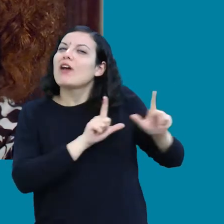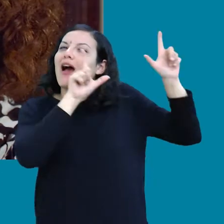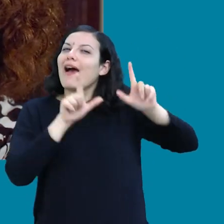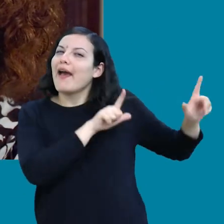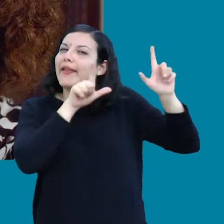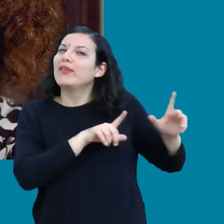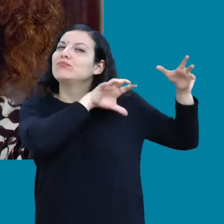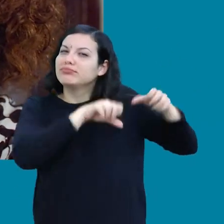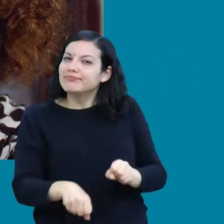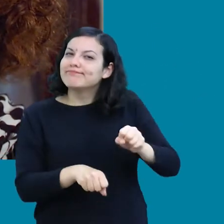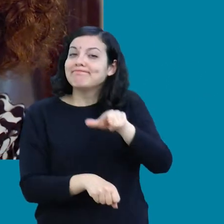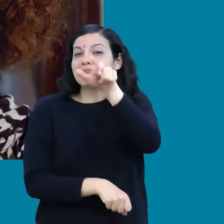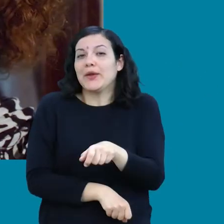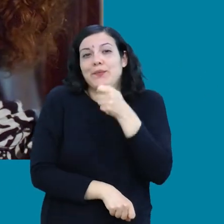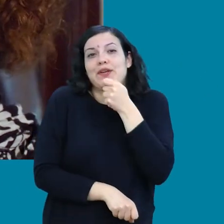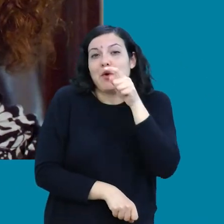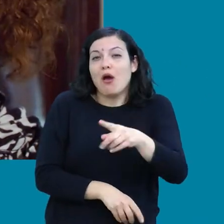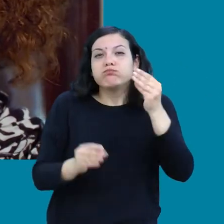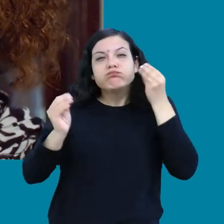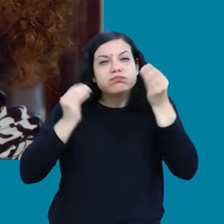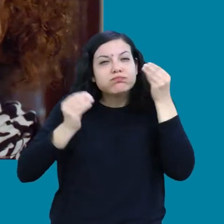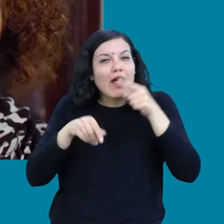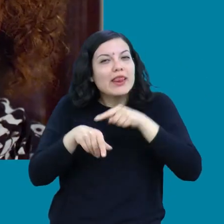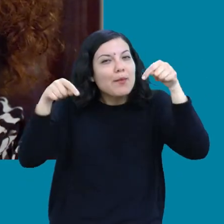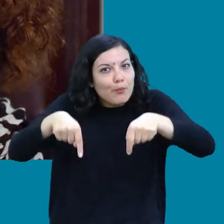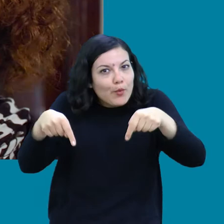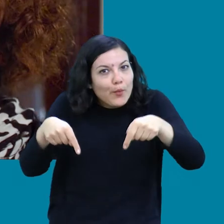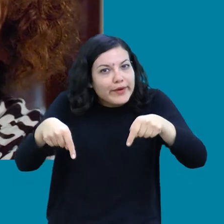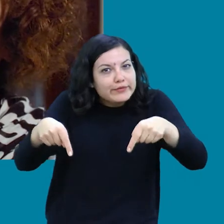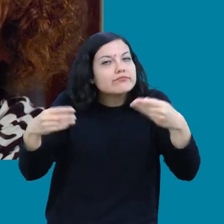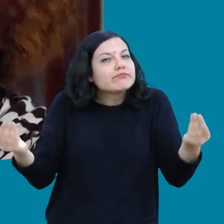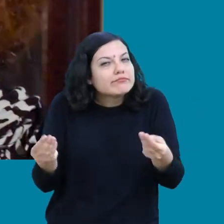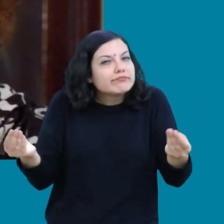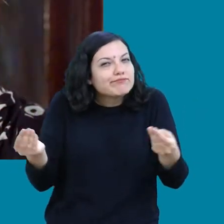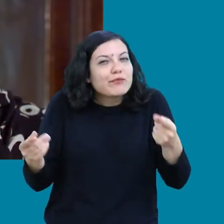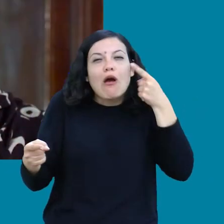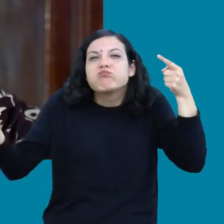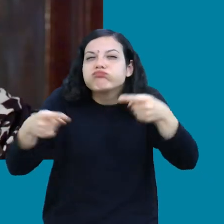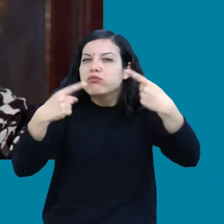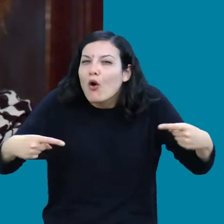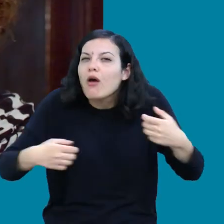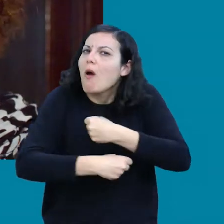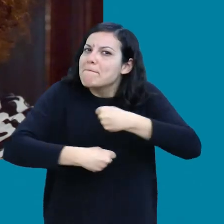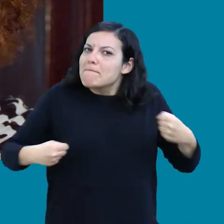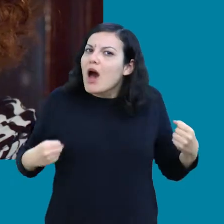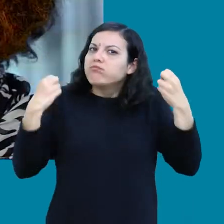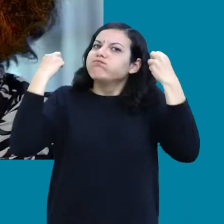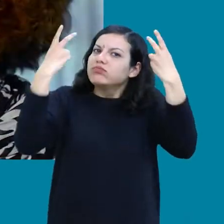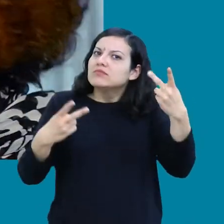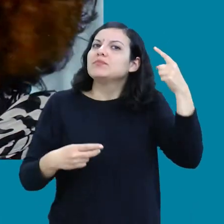¿no? Si uno tiene una preocupación en el presente de carácter emancipatoria, si uno